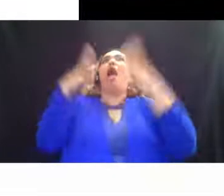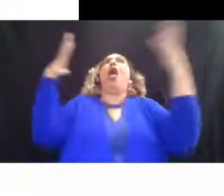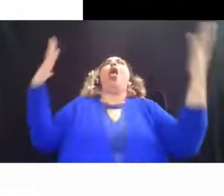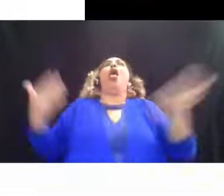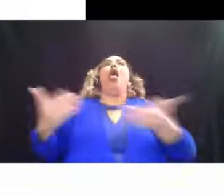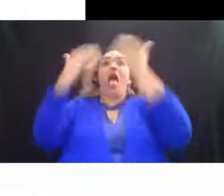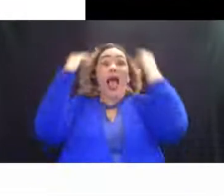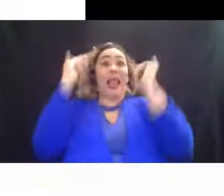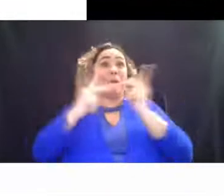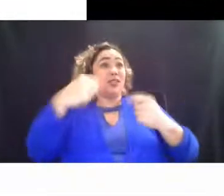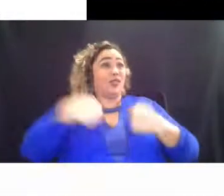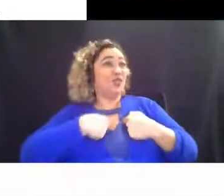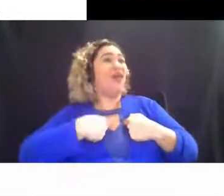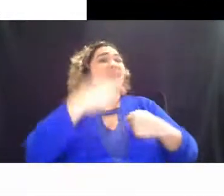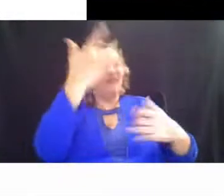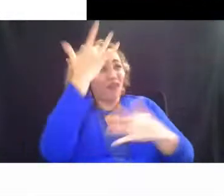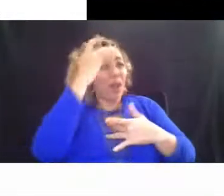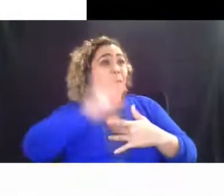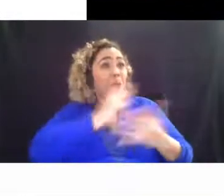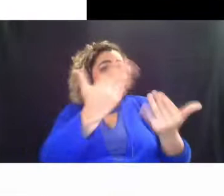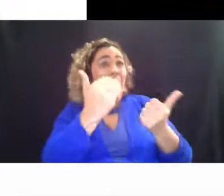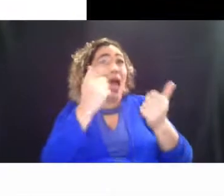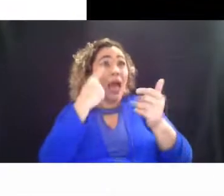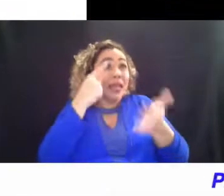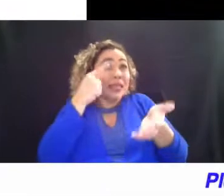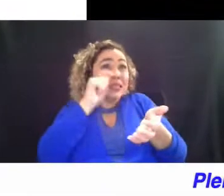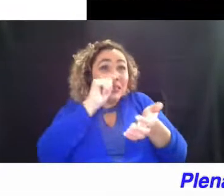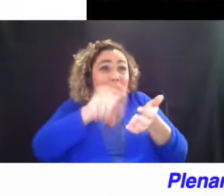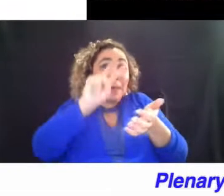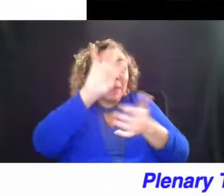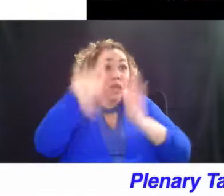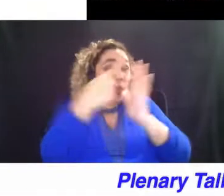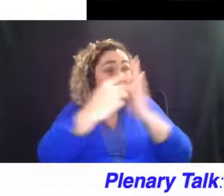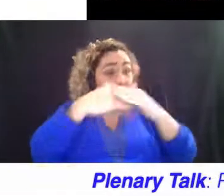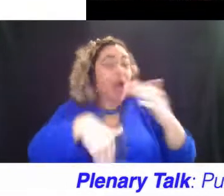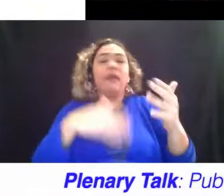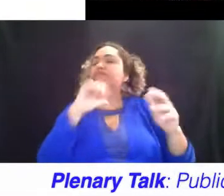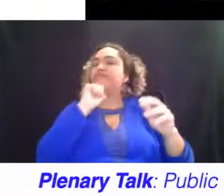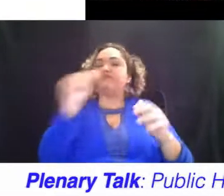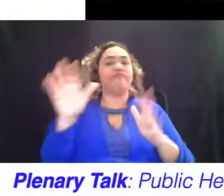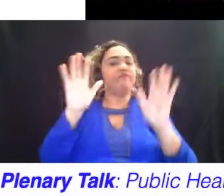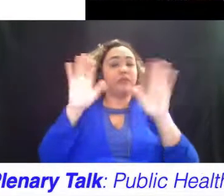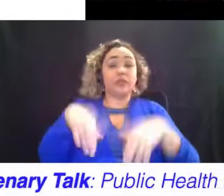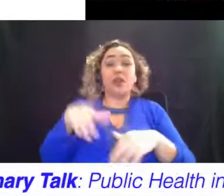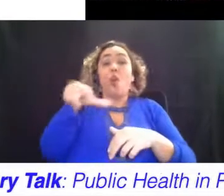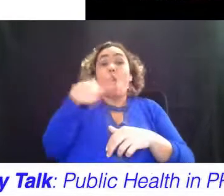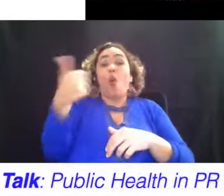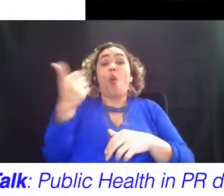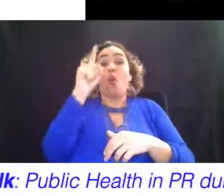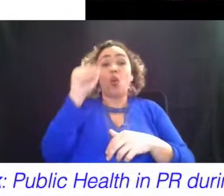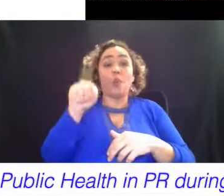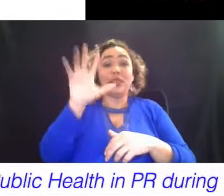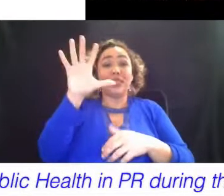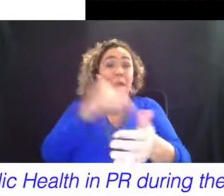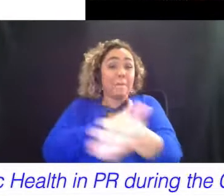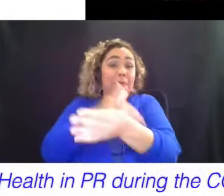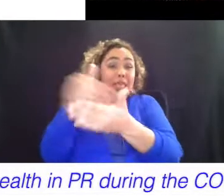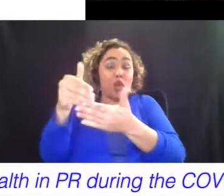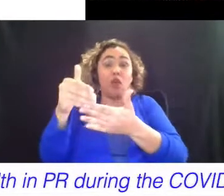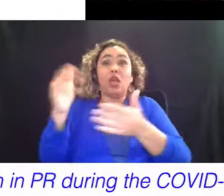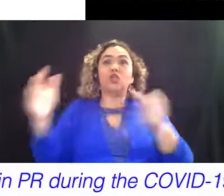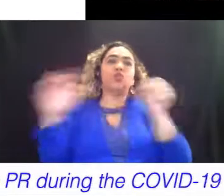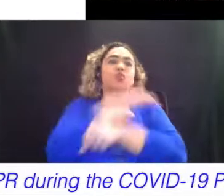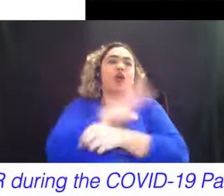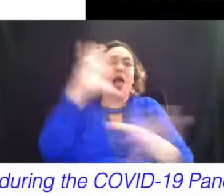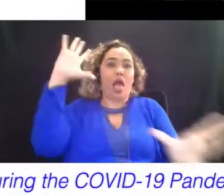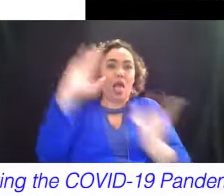están recibiendo, no se les está haciendo esa prueba en 24 horas. Se han hecho más de 1.5 millones de pruebas en total a